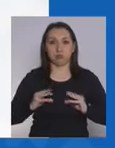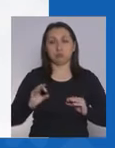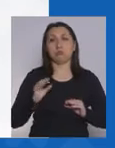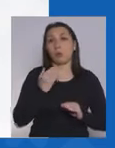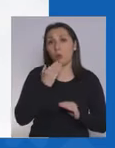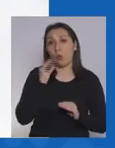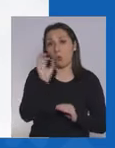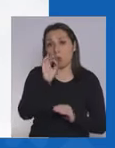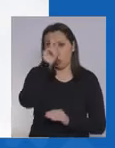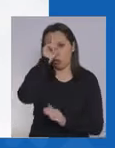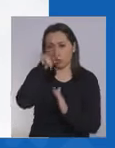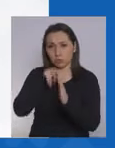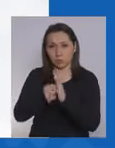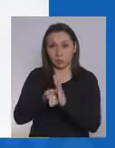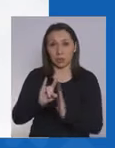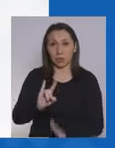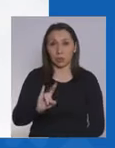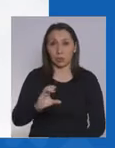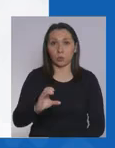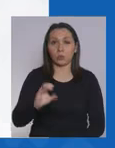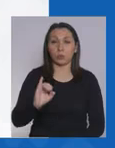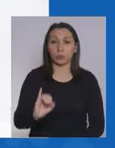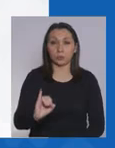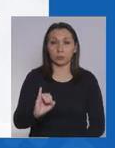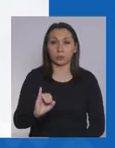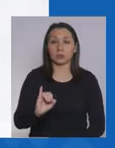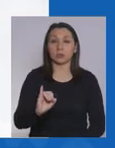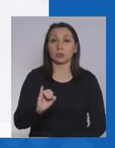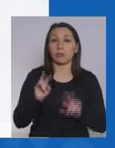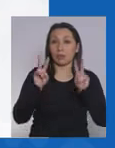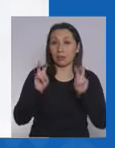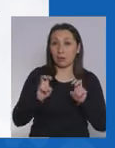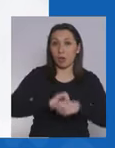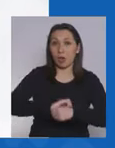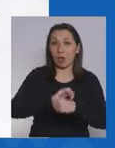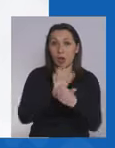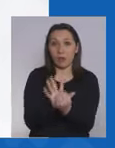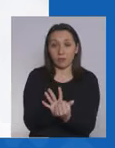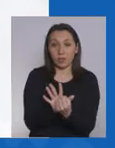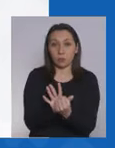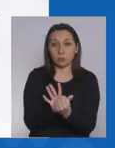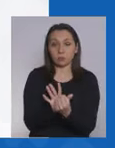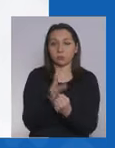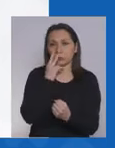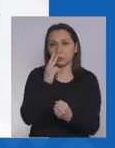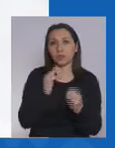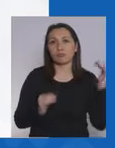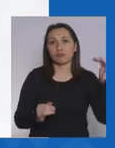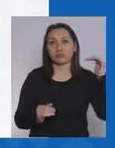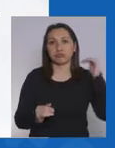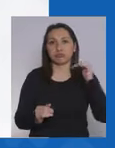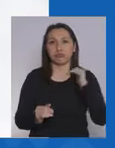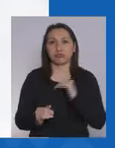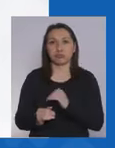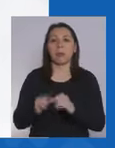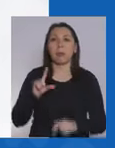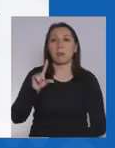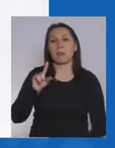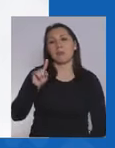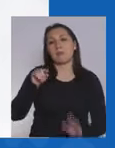hospitalizados en unidades de cuidados intensivos a causa del coronavirus ha disminuido a menos